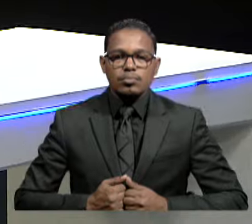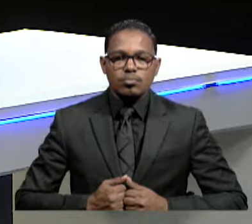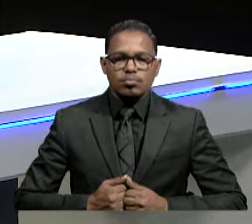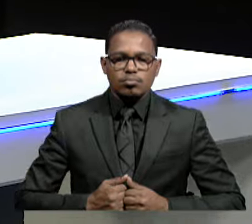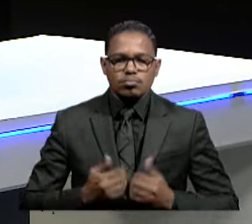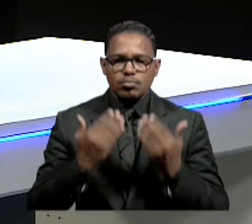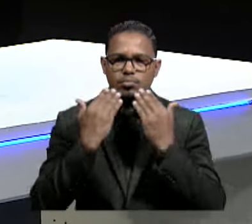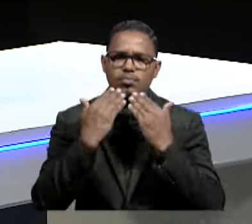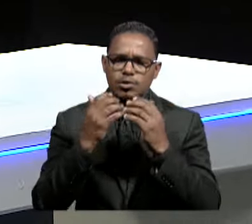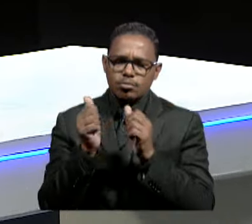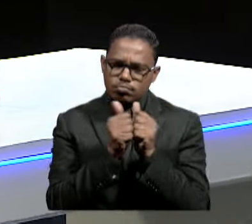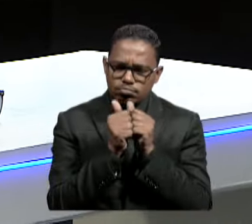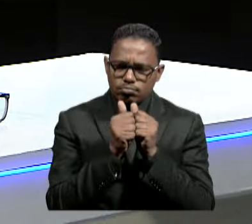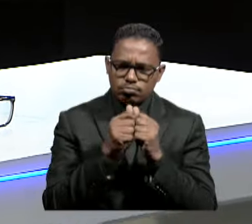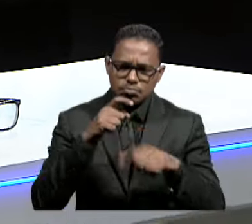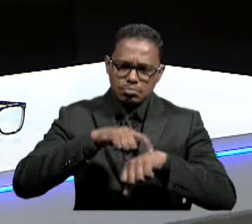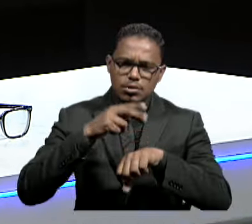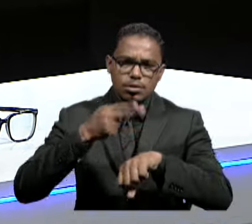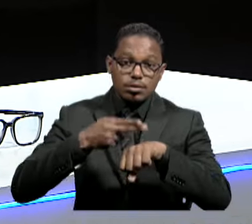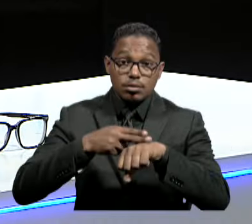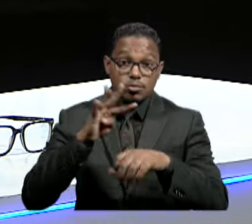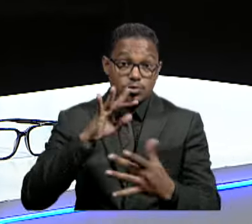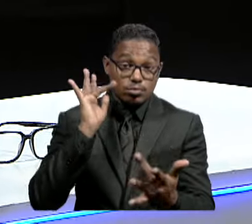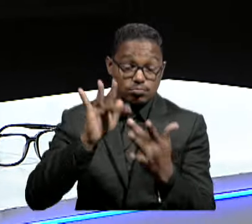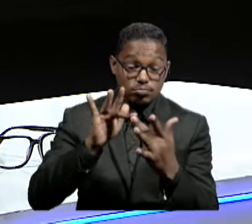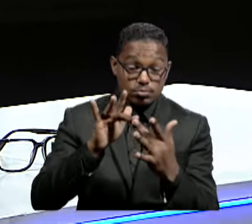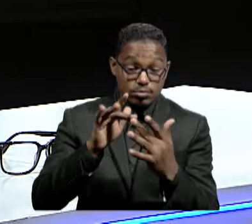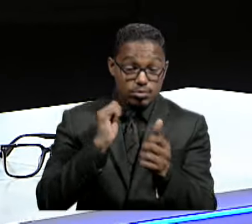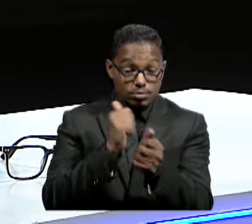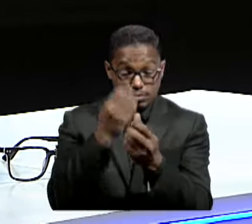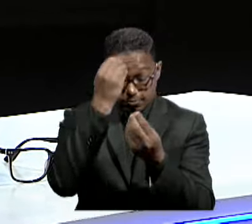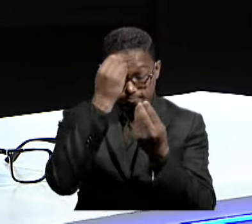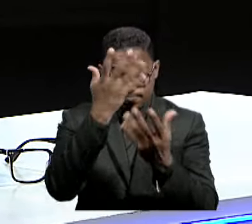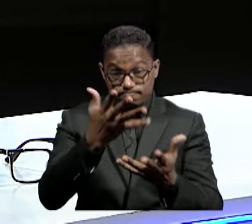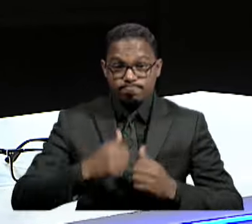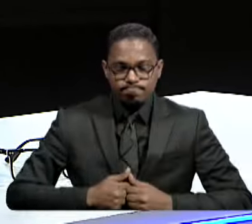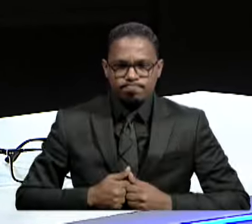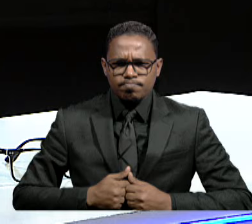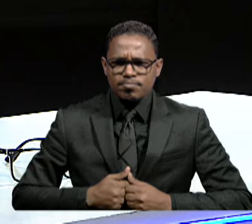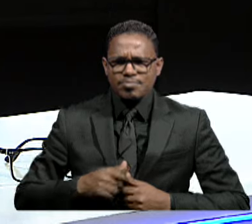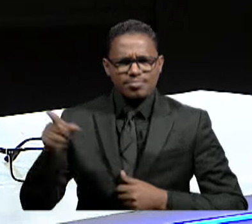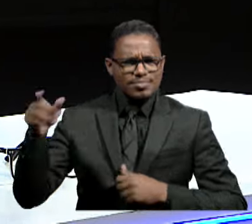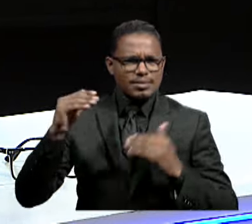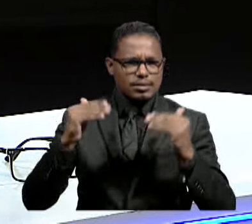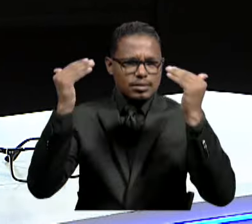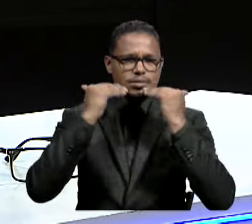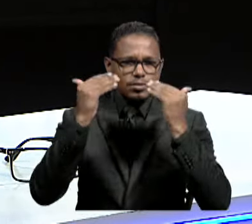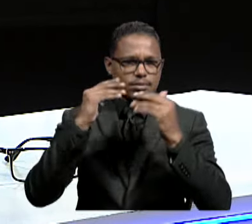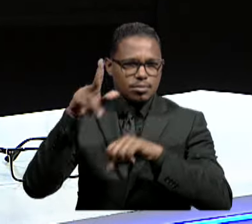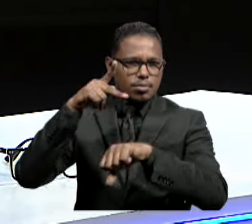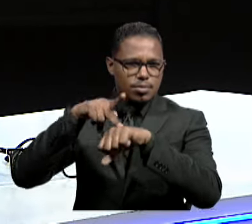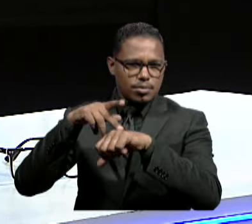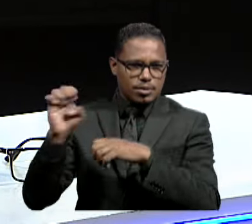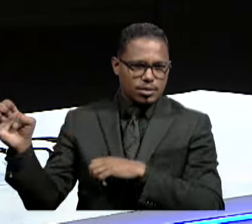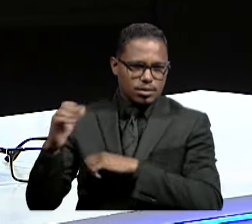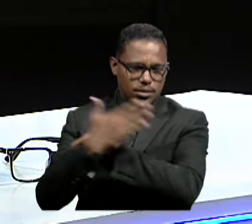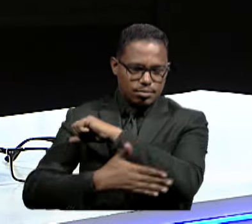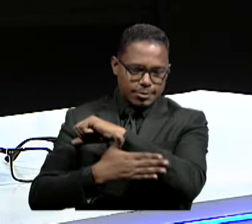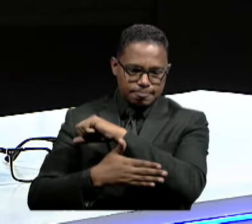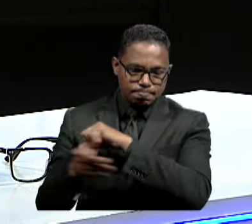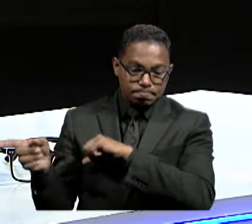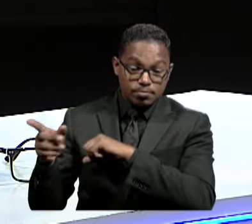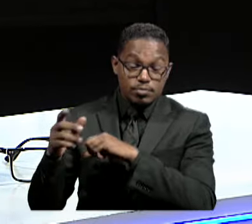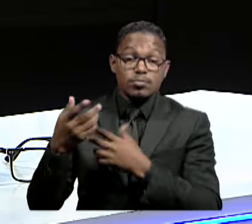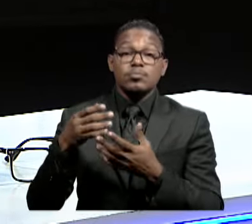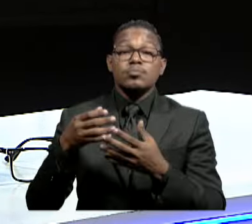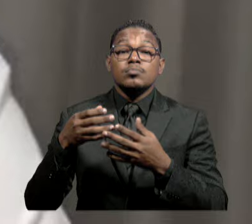Hola, gracias por acompañarnos a esta hora de la tarde. El 4 conecta con una actualización informativa. En la Altagracia, la provincia al este del país, el